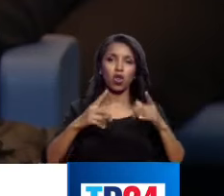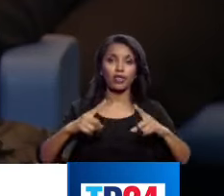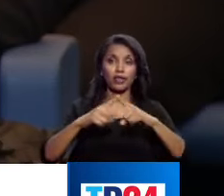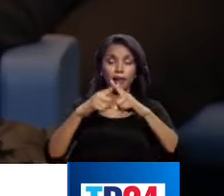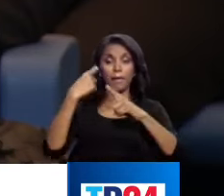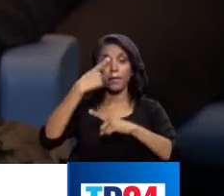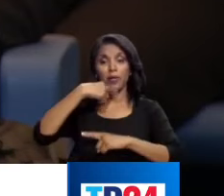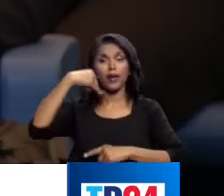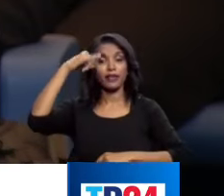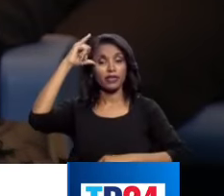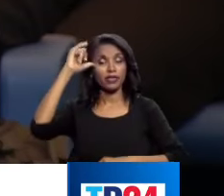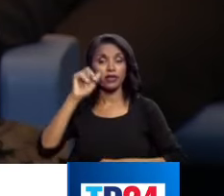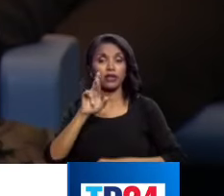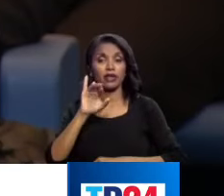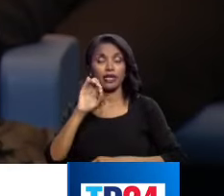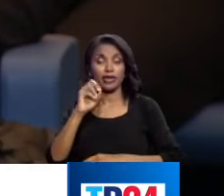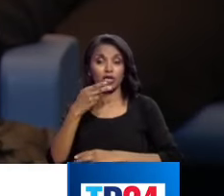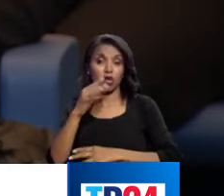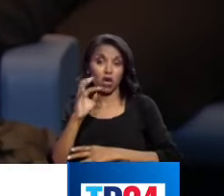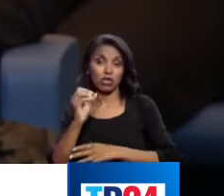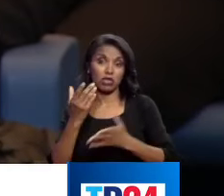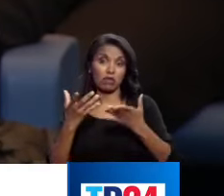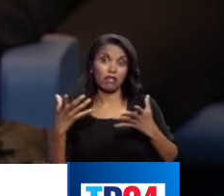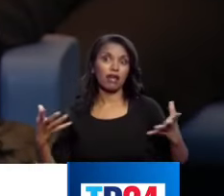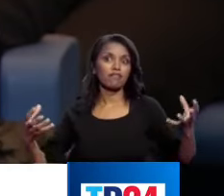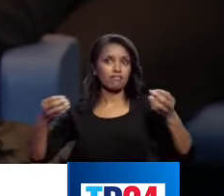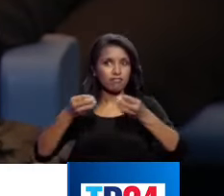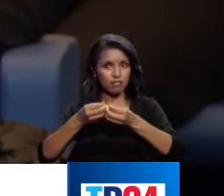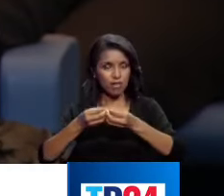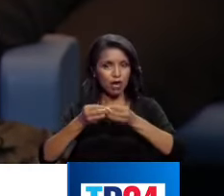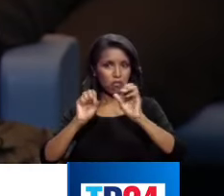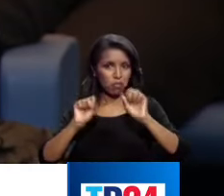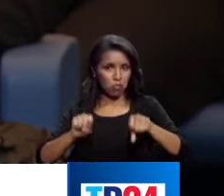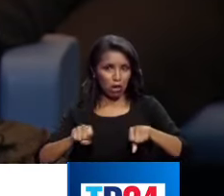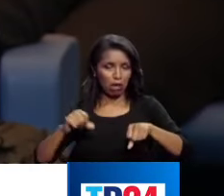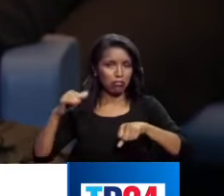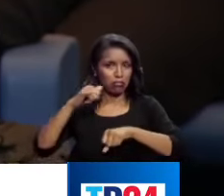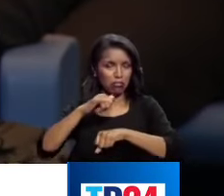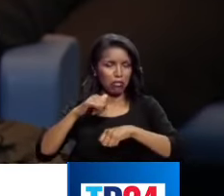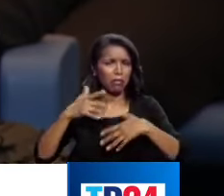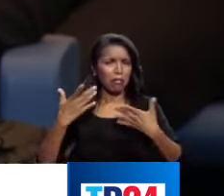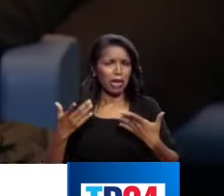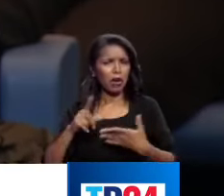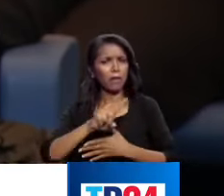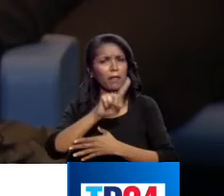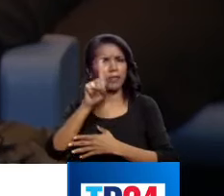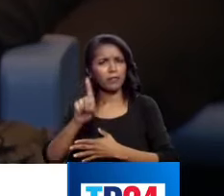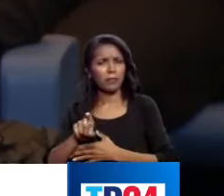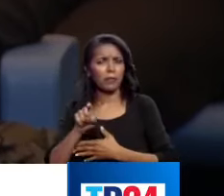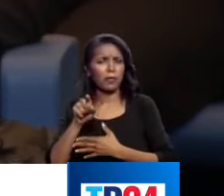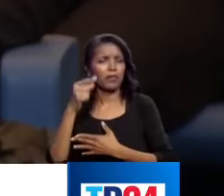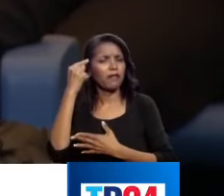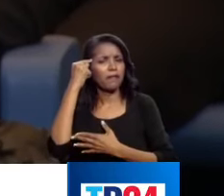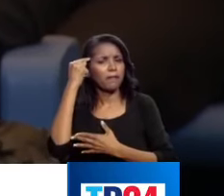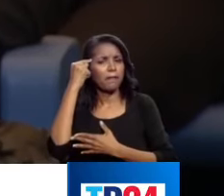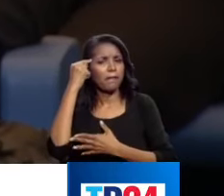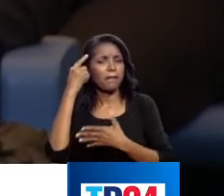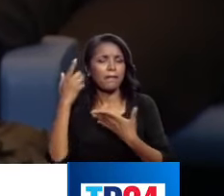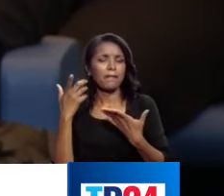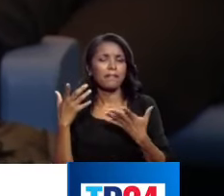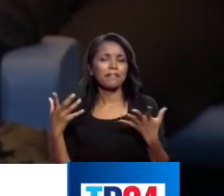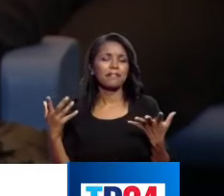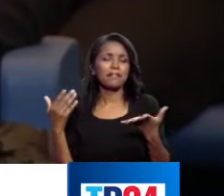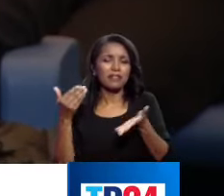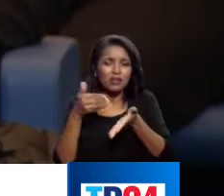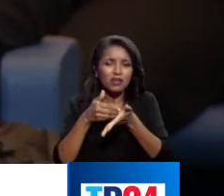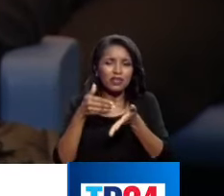Bocas del Toro que pudieran recibir un mayor número de vuelos y visitantes. La pregunta es: ¿cuál sería su estrategia para